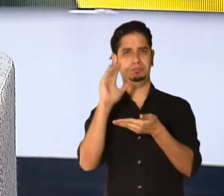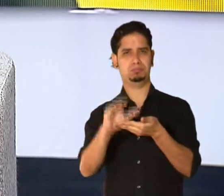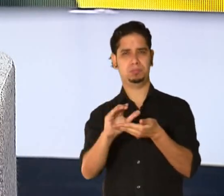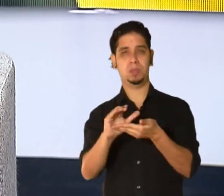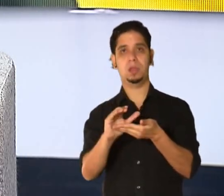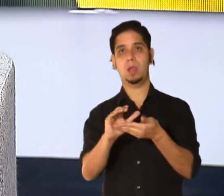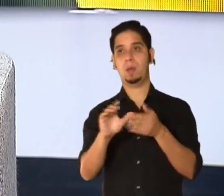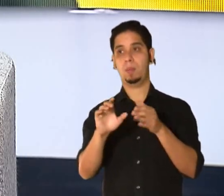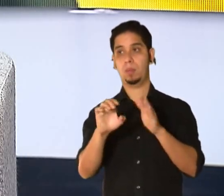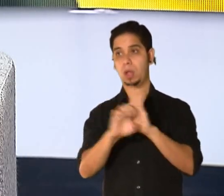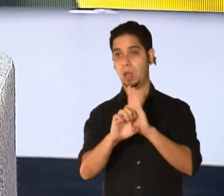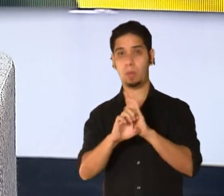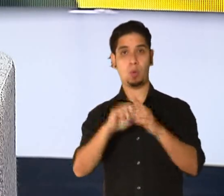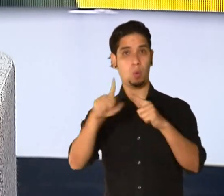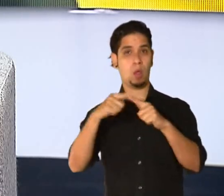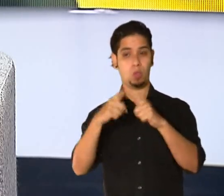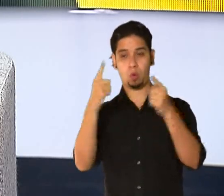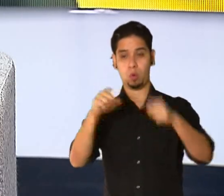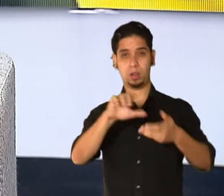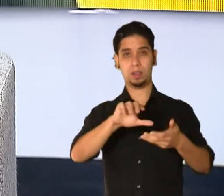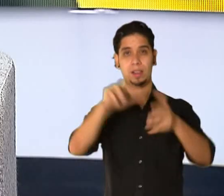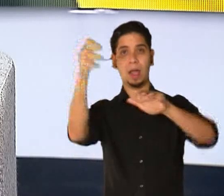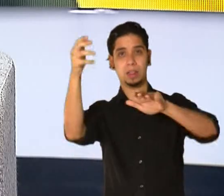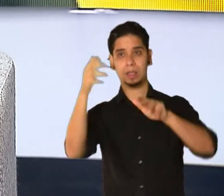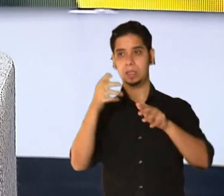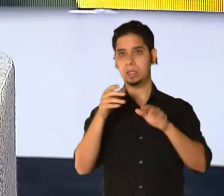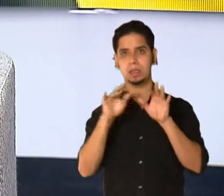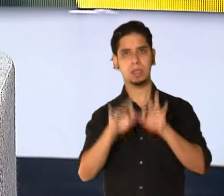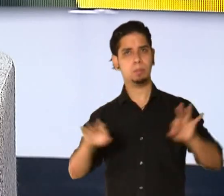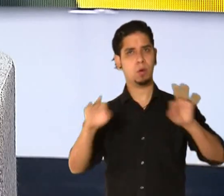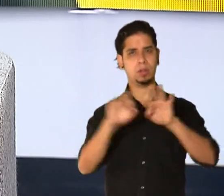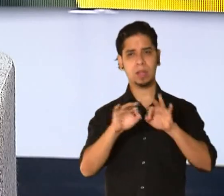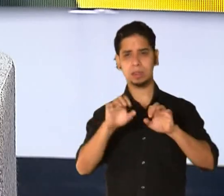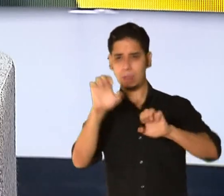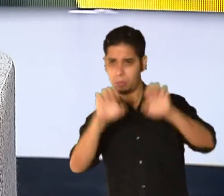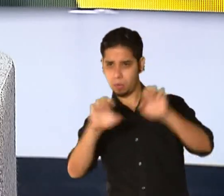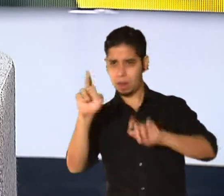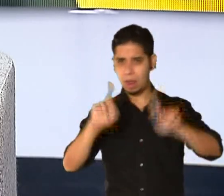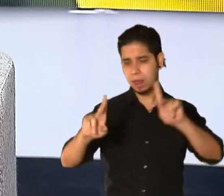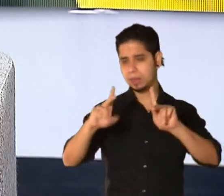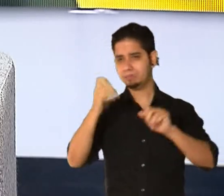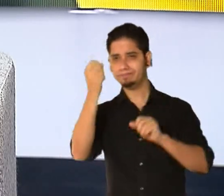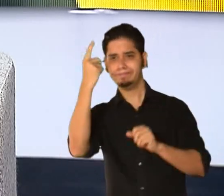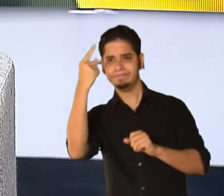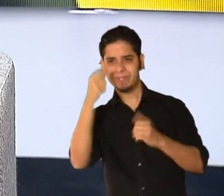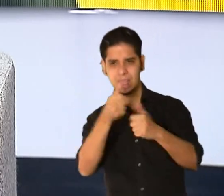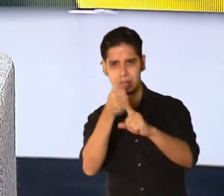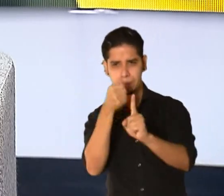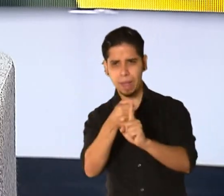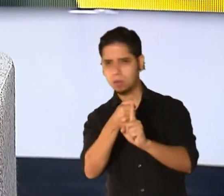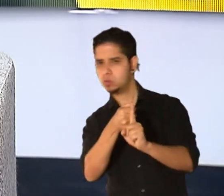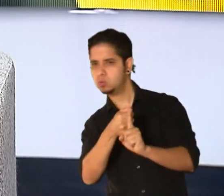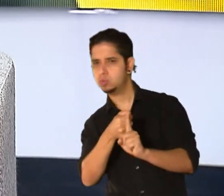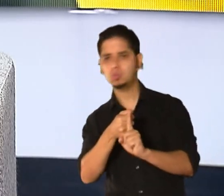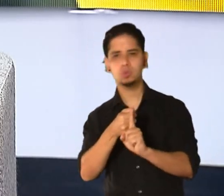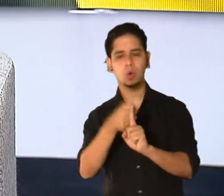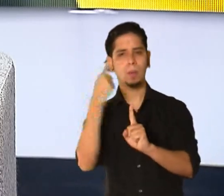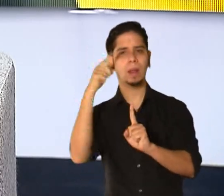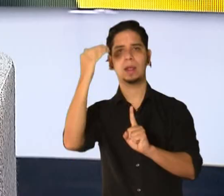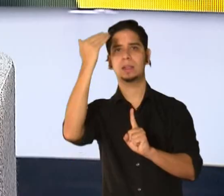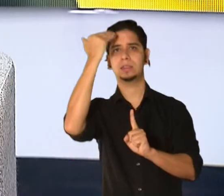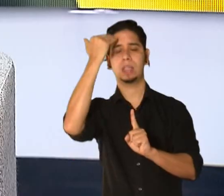se necesita evaluar a la comunidad, entender bien el impacto de un desastre y poder entonces enfocar